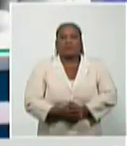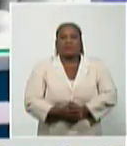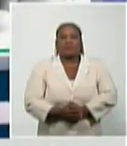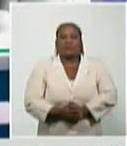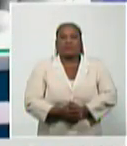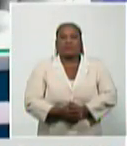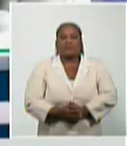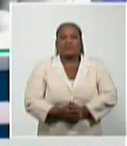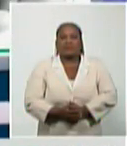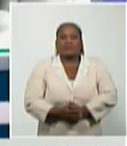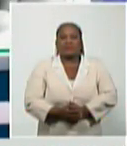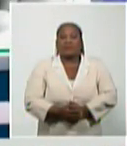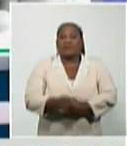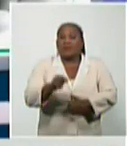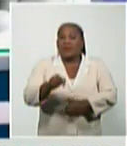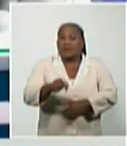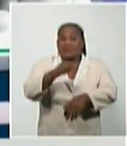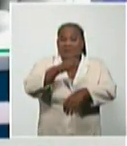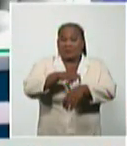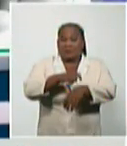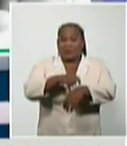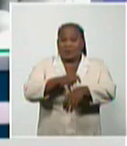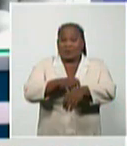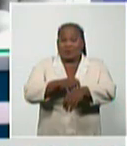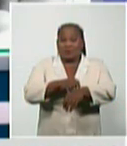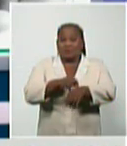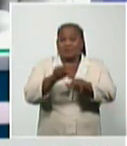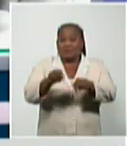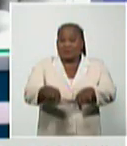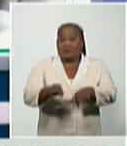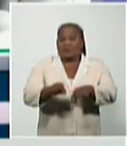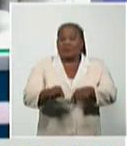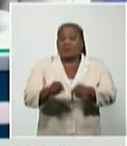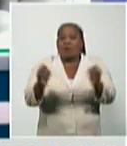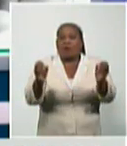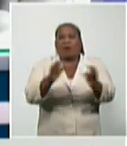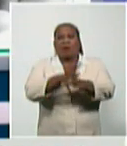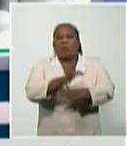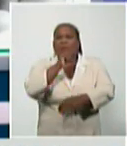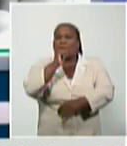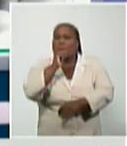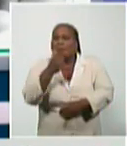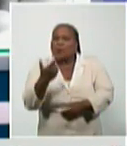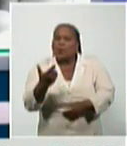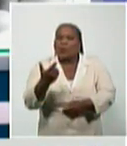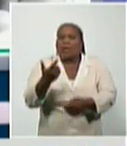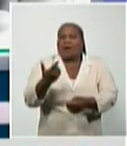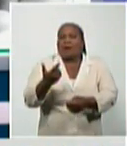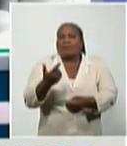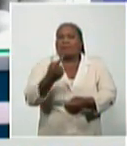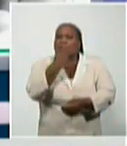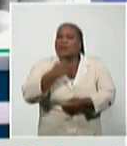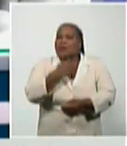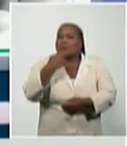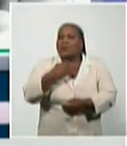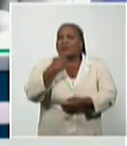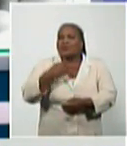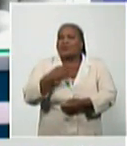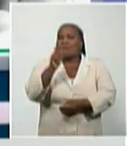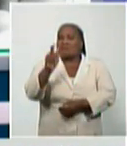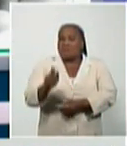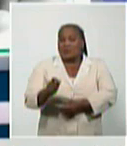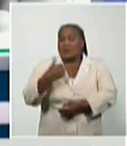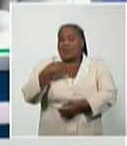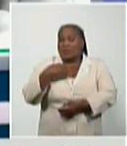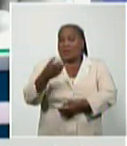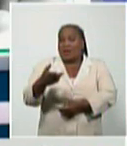Y en este momento de actualización, también de aclaración de algunas interrogantes que nos hacen llegar a través del